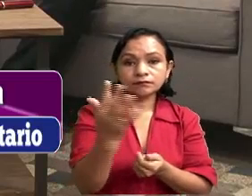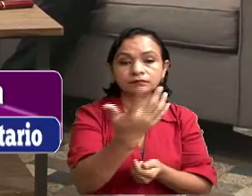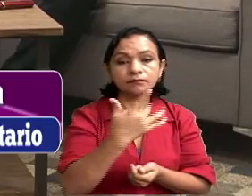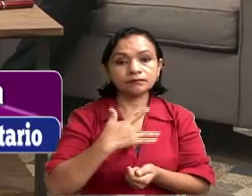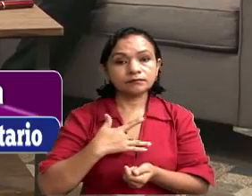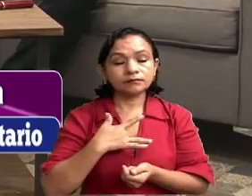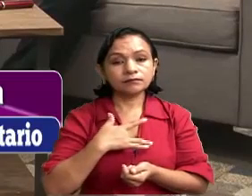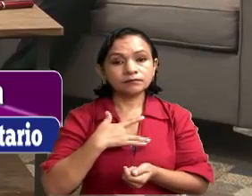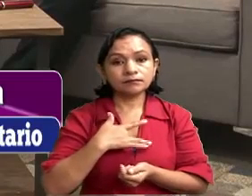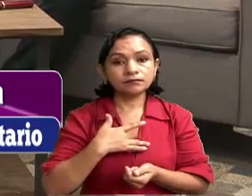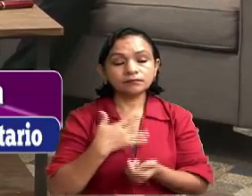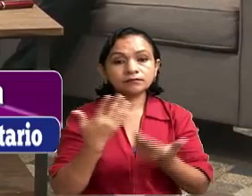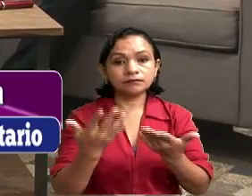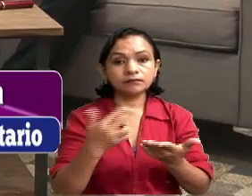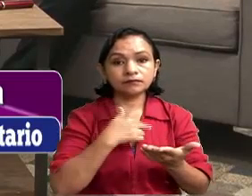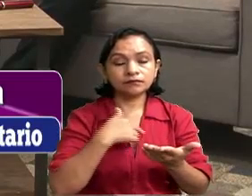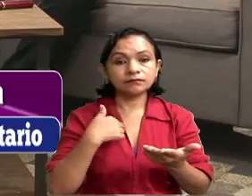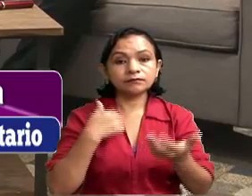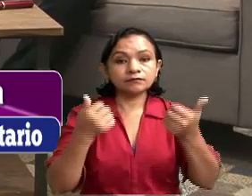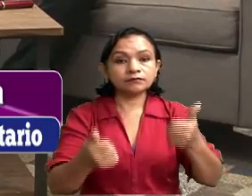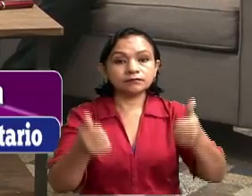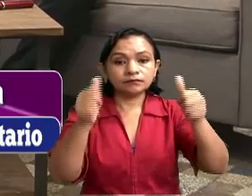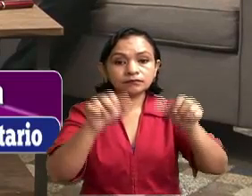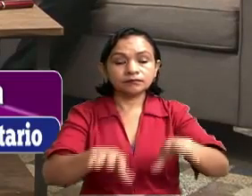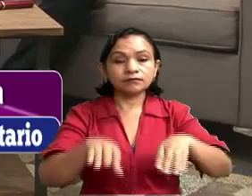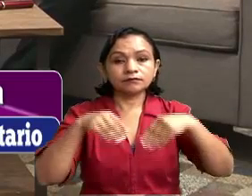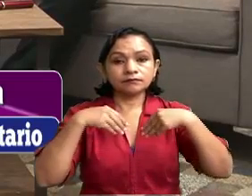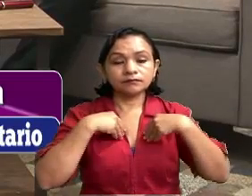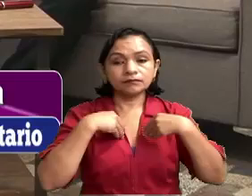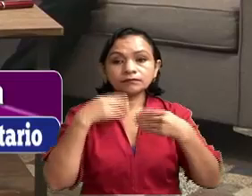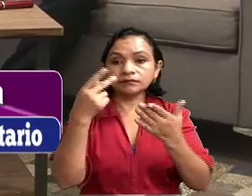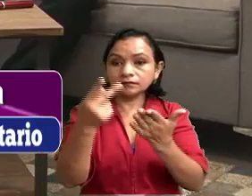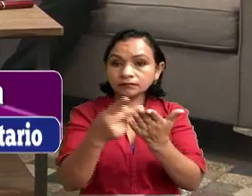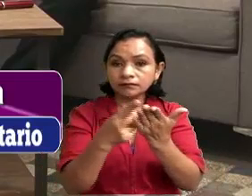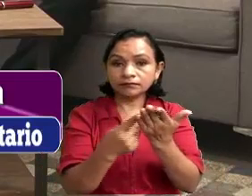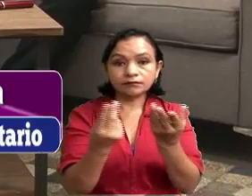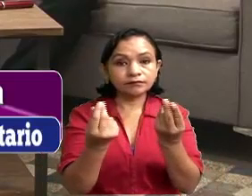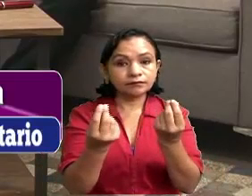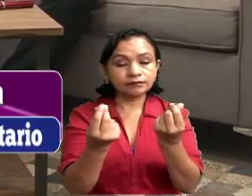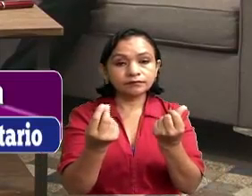necesitábamos los recursos, y para eso se aprobó la Ley de Concertación Tributaria.